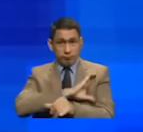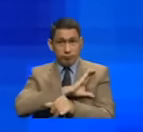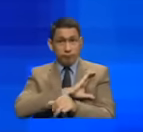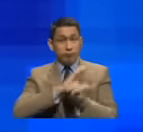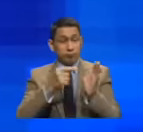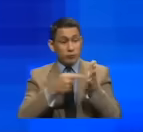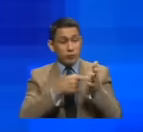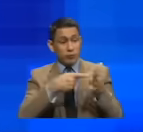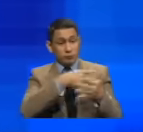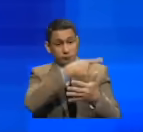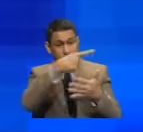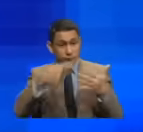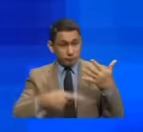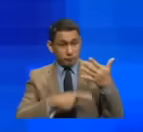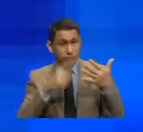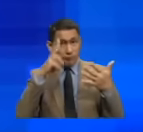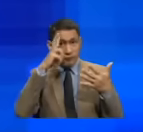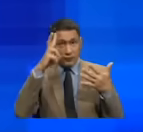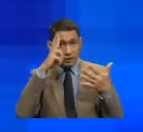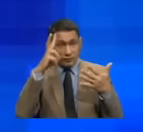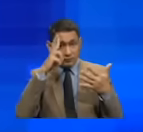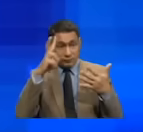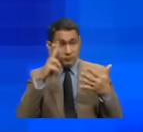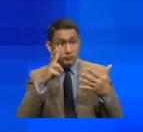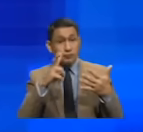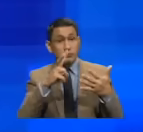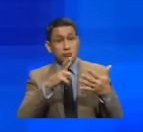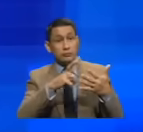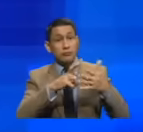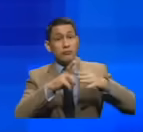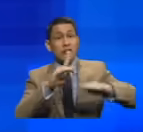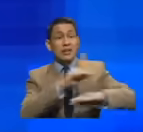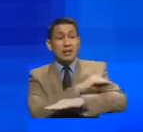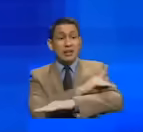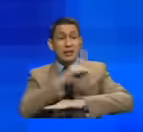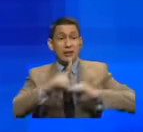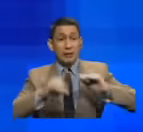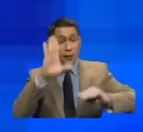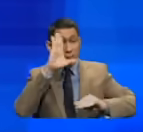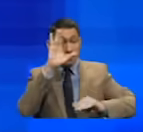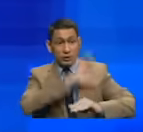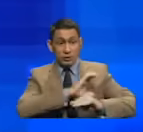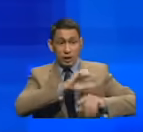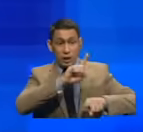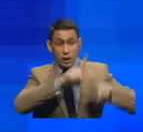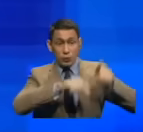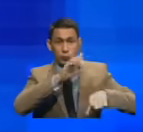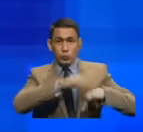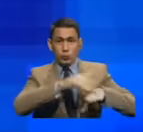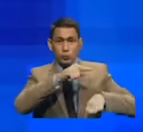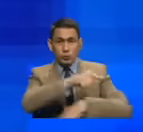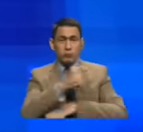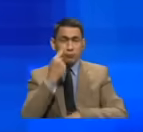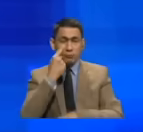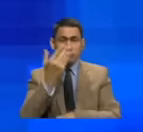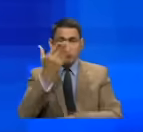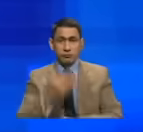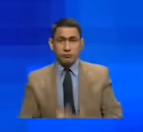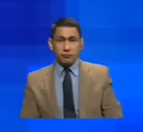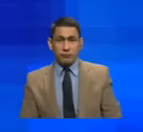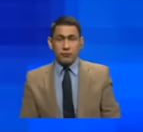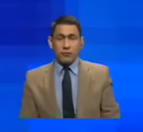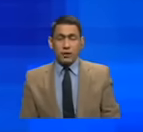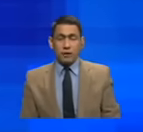dos exdirectivos y generales retirados de la policía. Daniel Borja nos cuenta más.